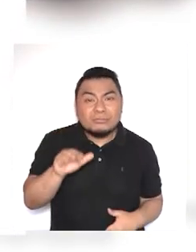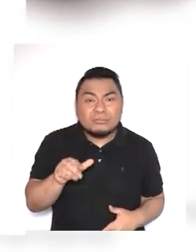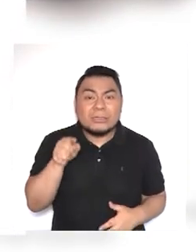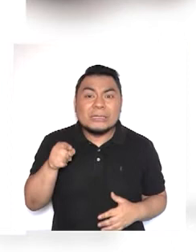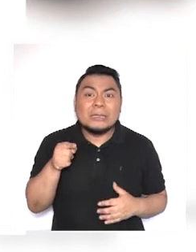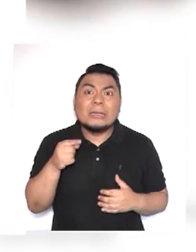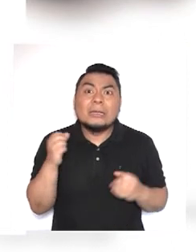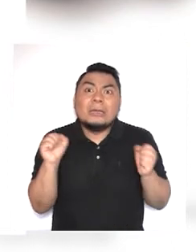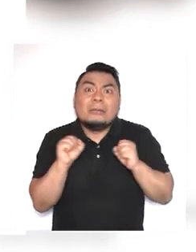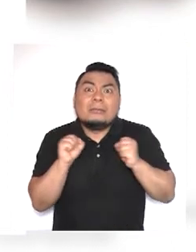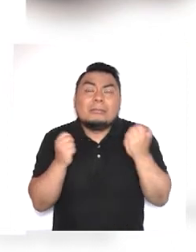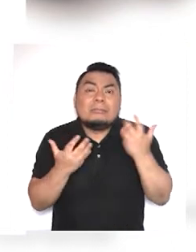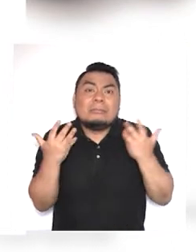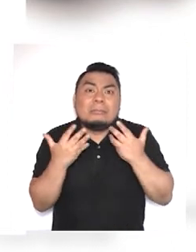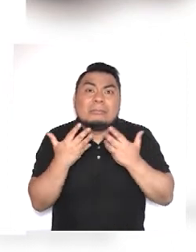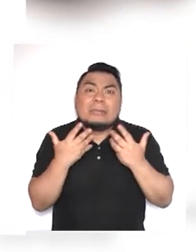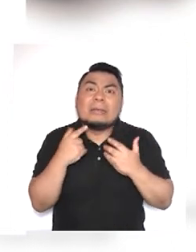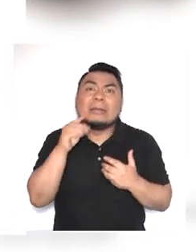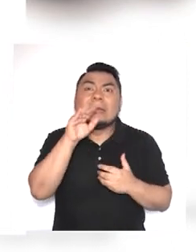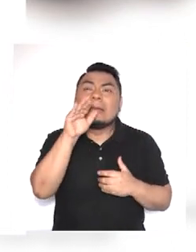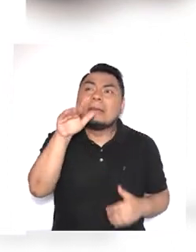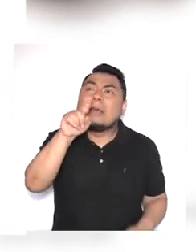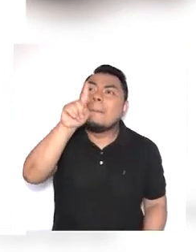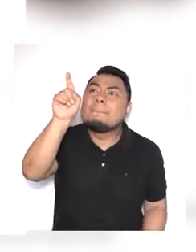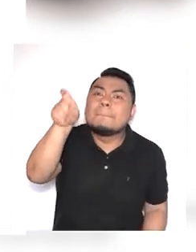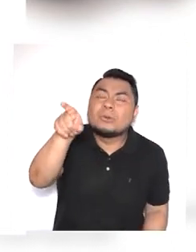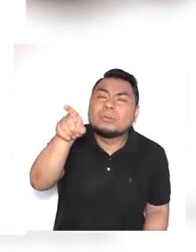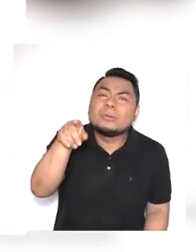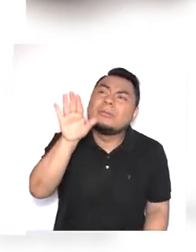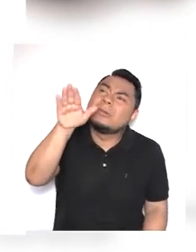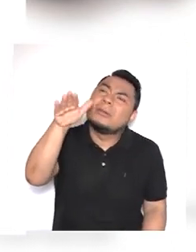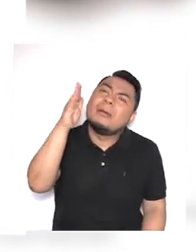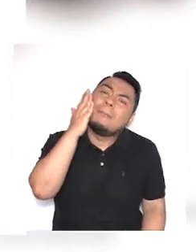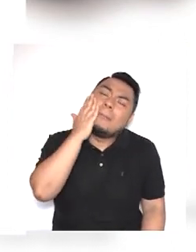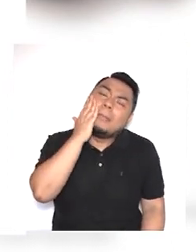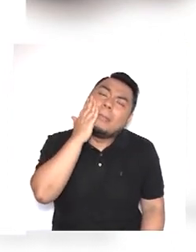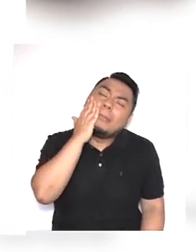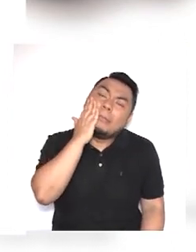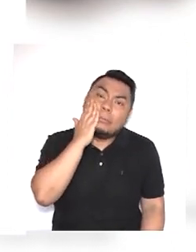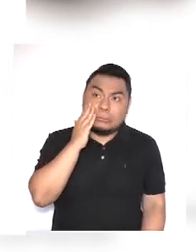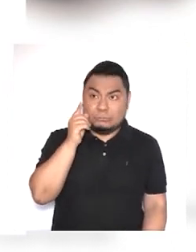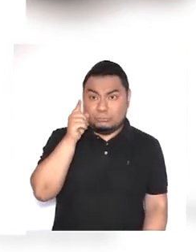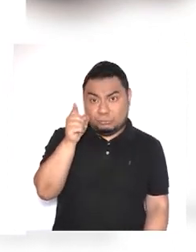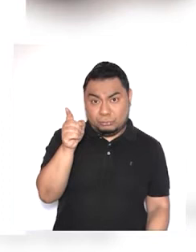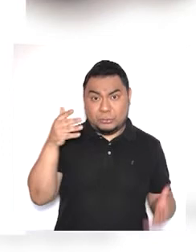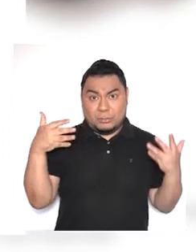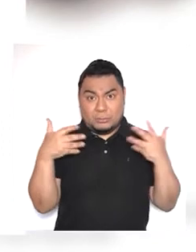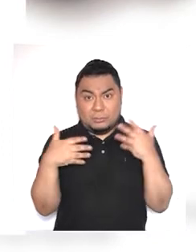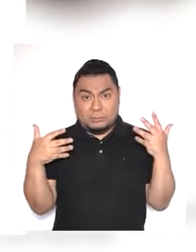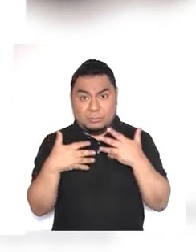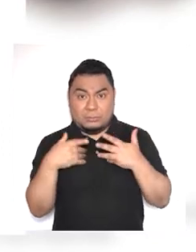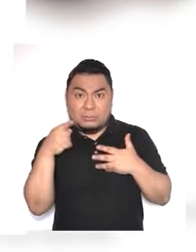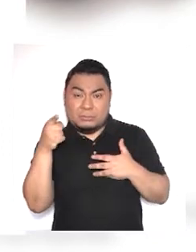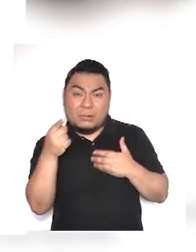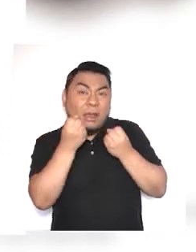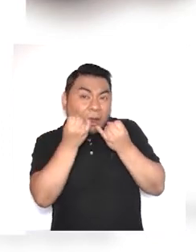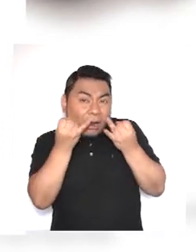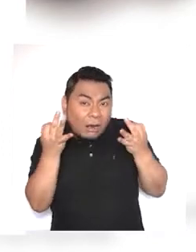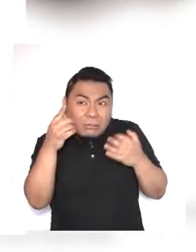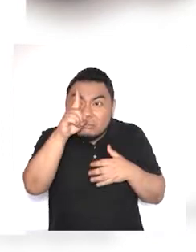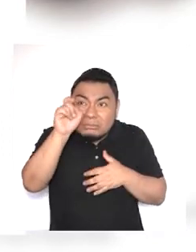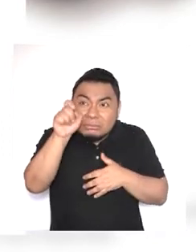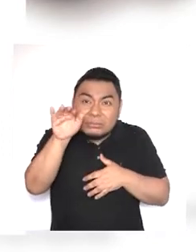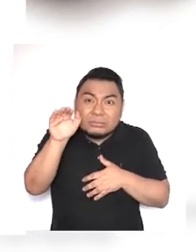que corrió temblando a preguntarle. Mamá, ¿tú le tienes miedo a algo?